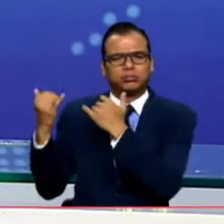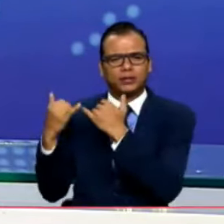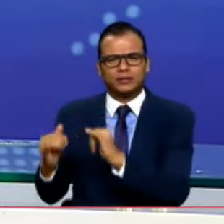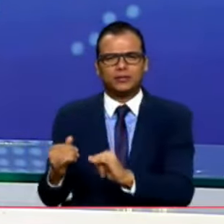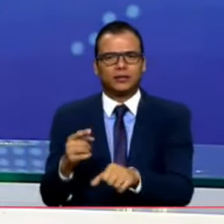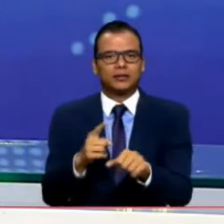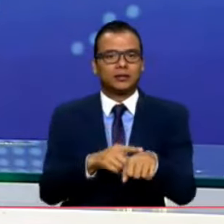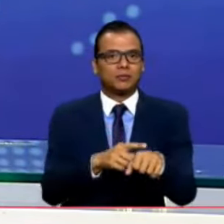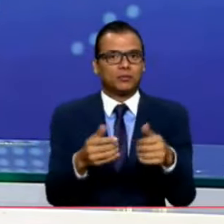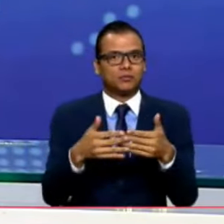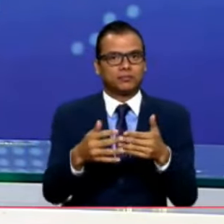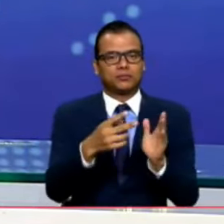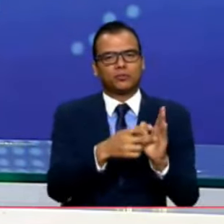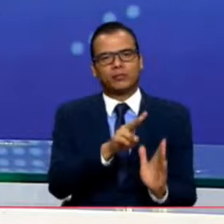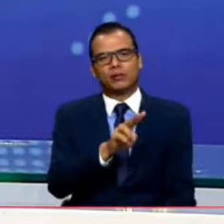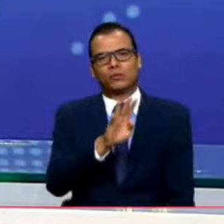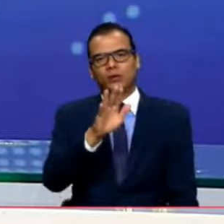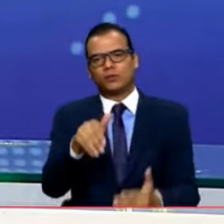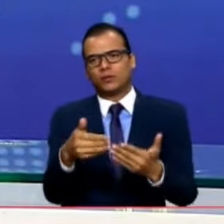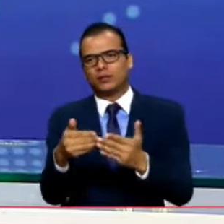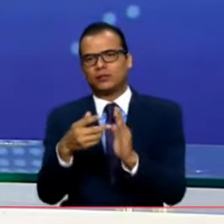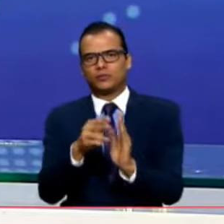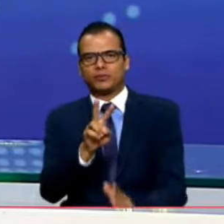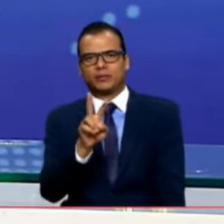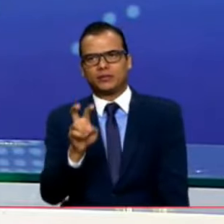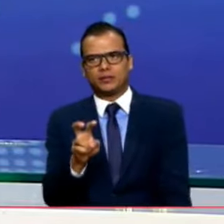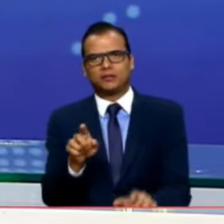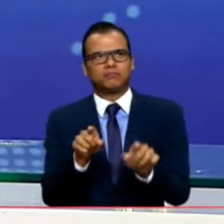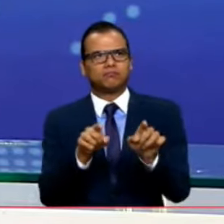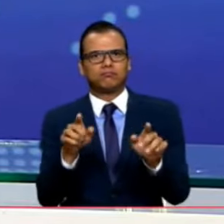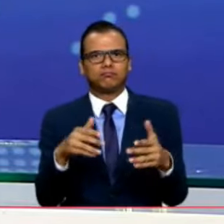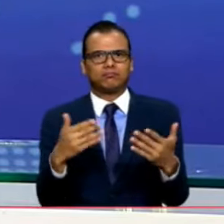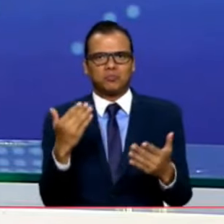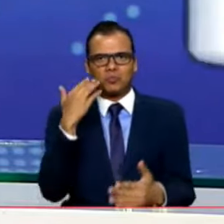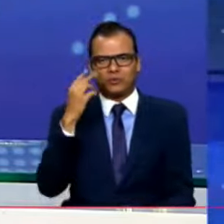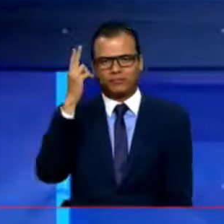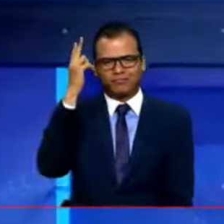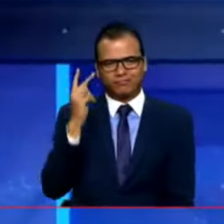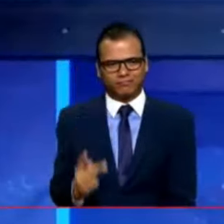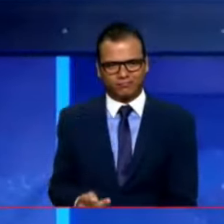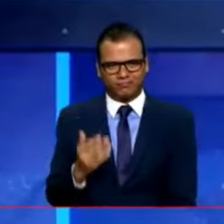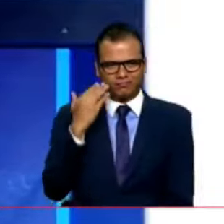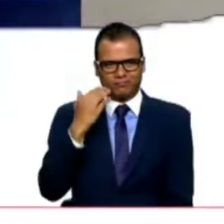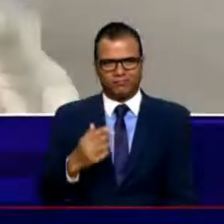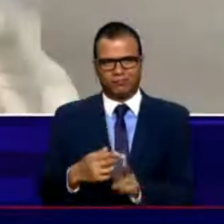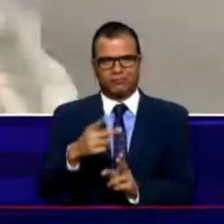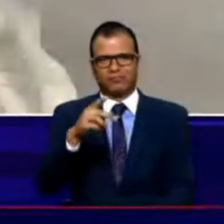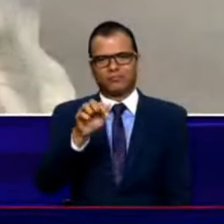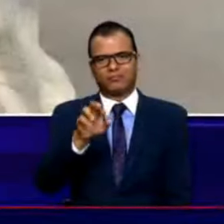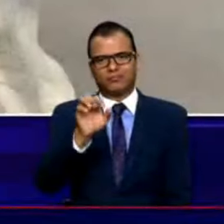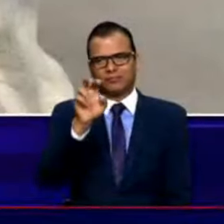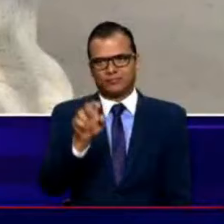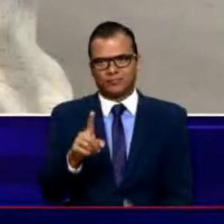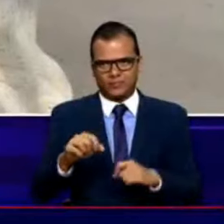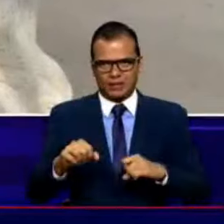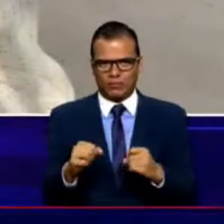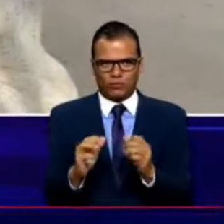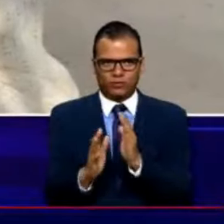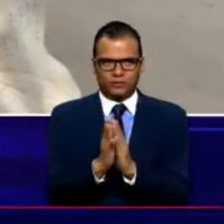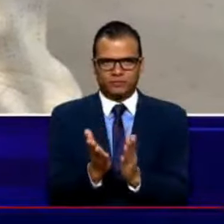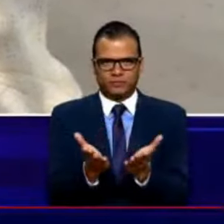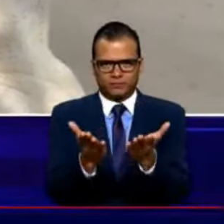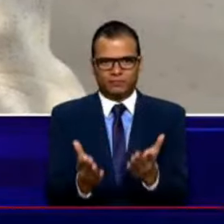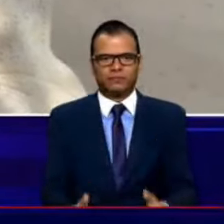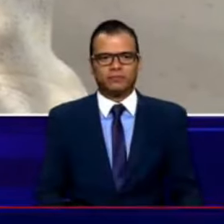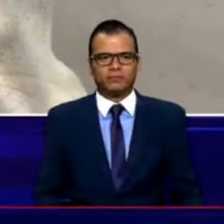periodo 2024-2027. Vamos con Karen López, quien hoy desde Bogotá tiene los detalles de estos actos de posesión. Karen, la saludo